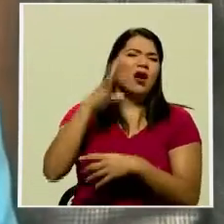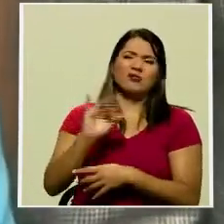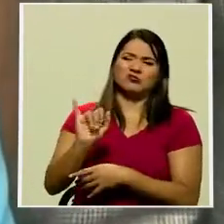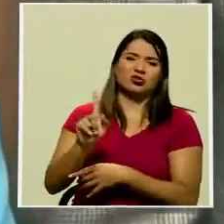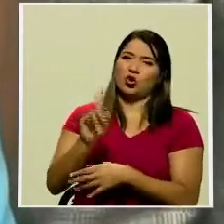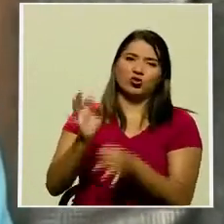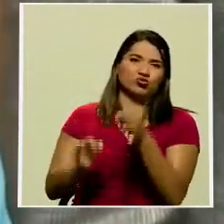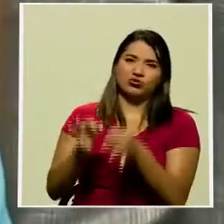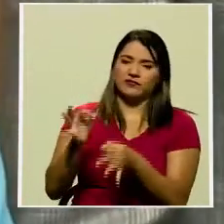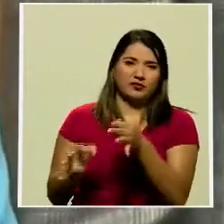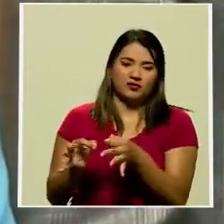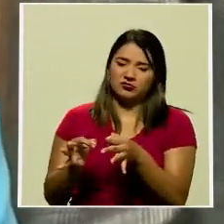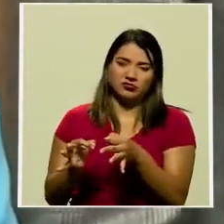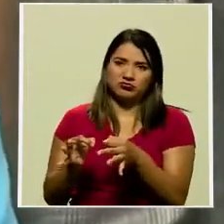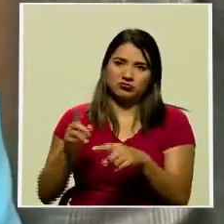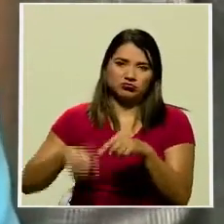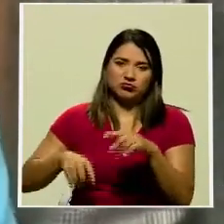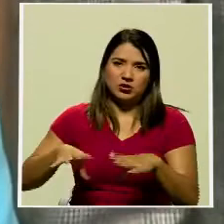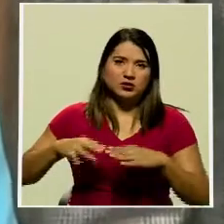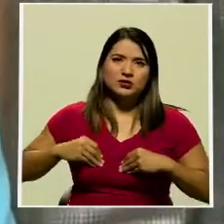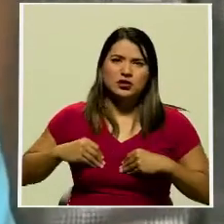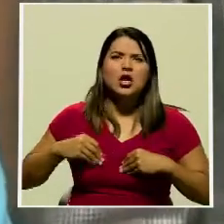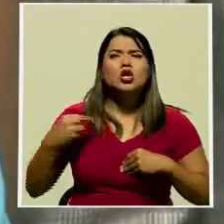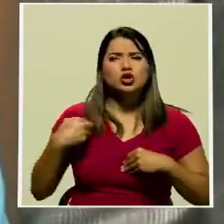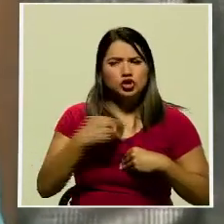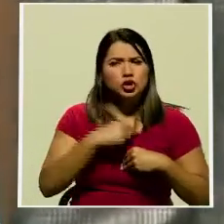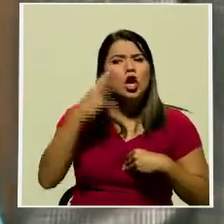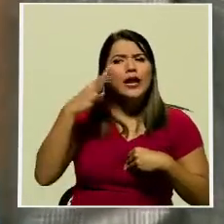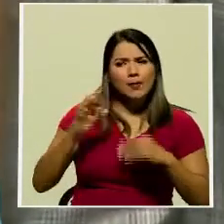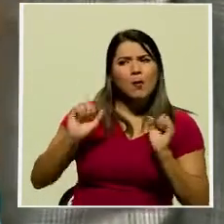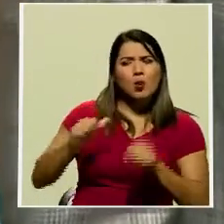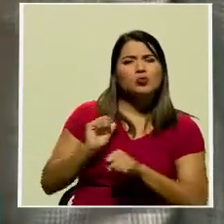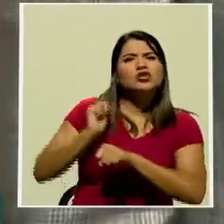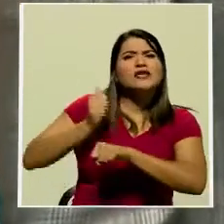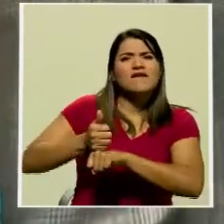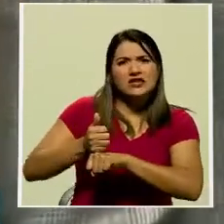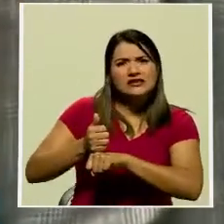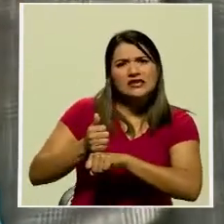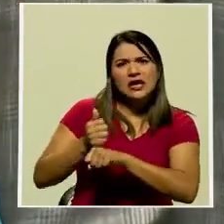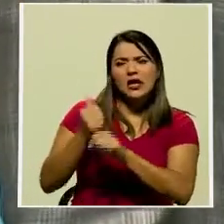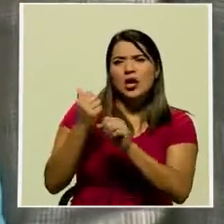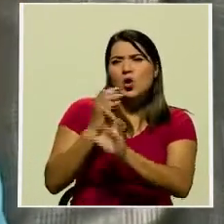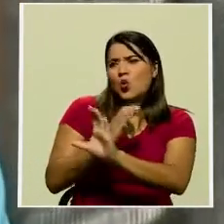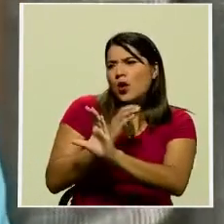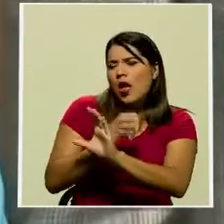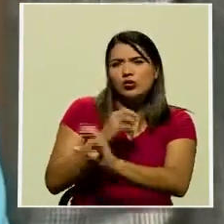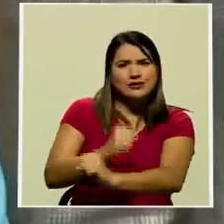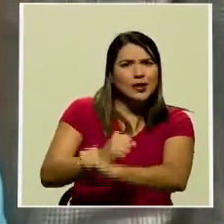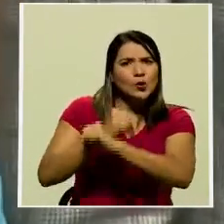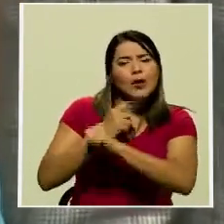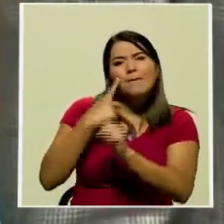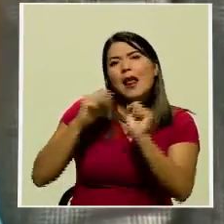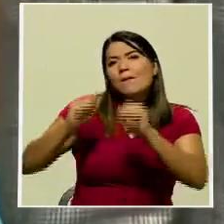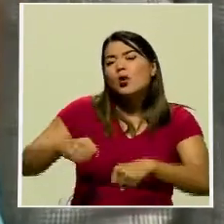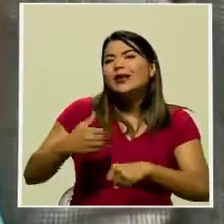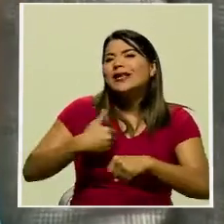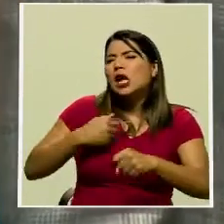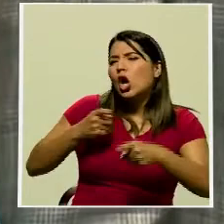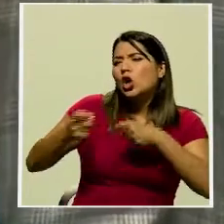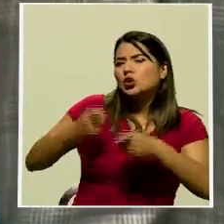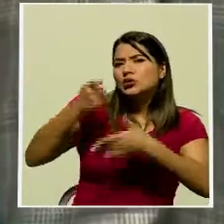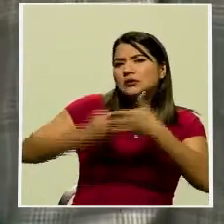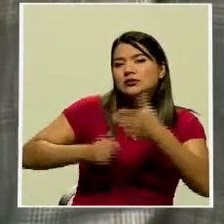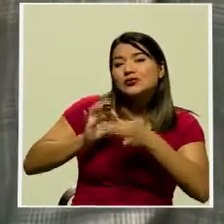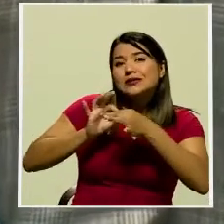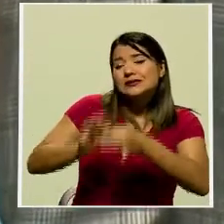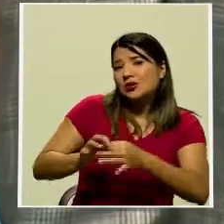podemos fácilmente tener identificadas herramientas y mecanismos de seguridad que nos permitan un control estricto del tema